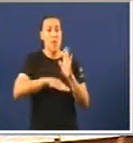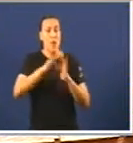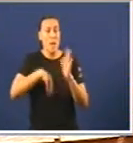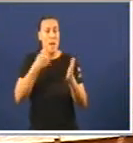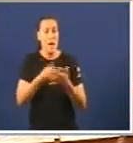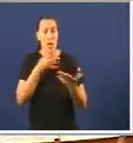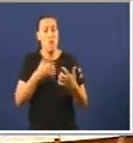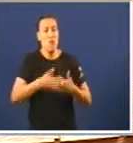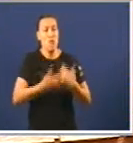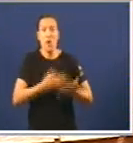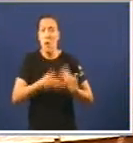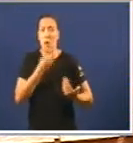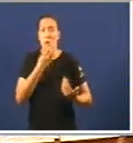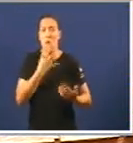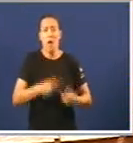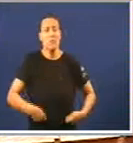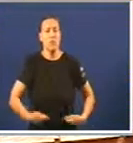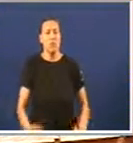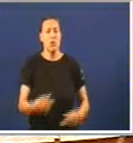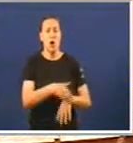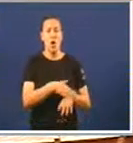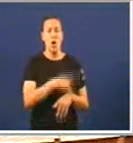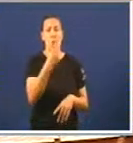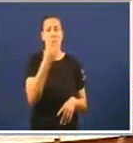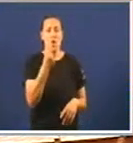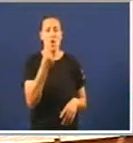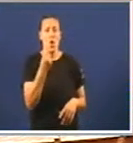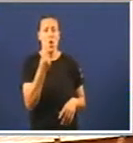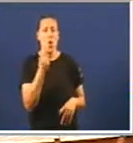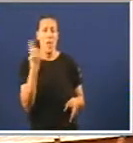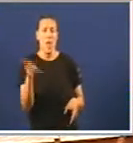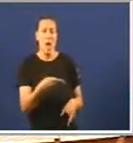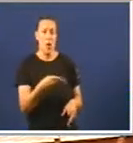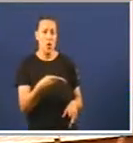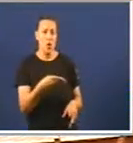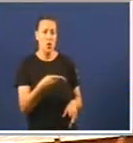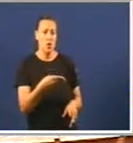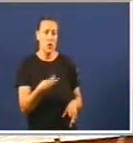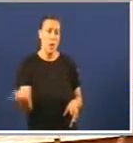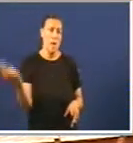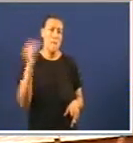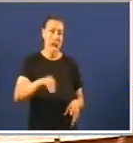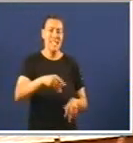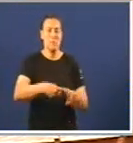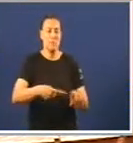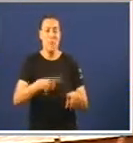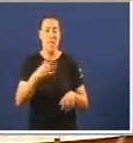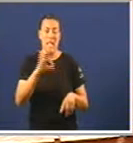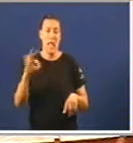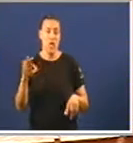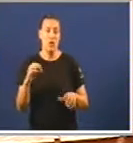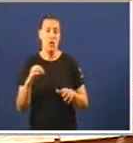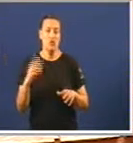que funcionaba, gastou o Goberno 1 millón de euros máis outro medio millón de euros